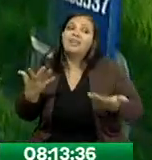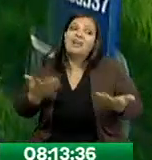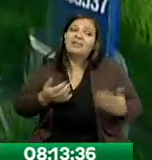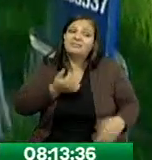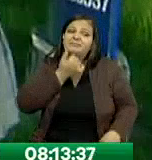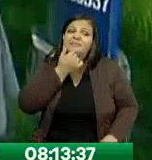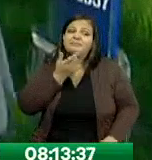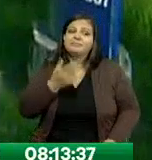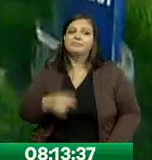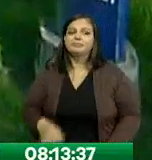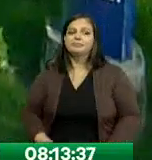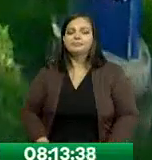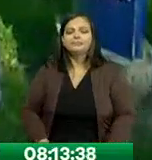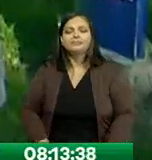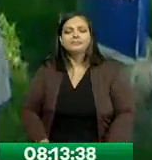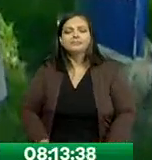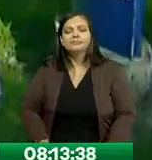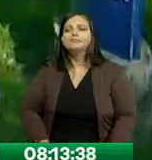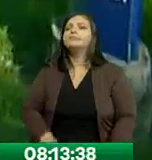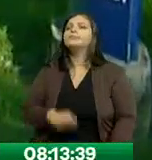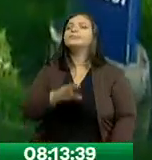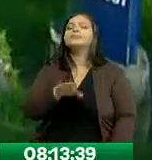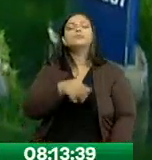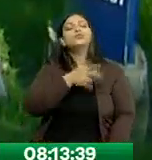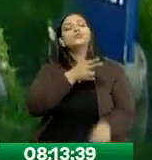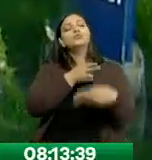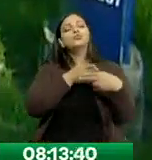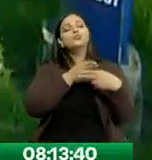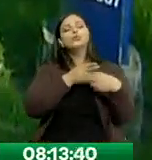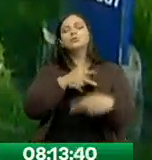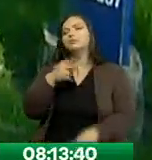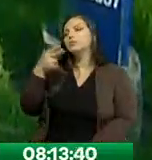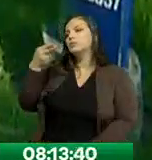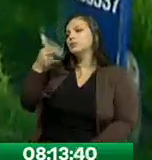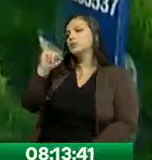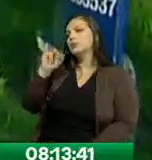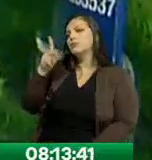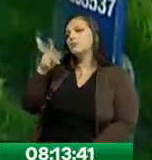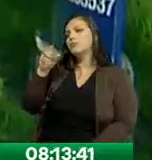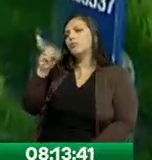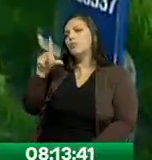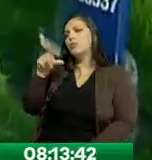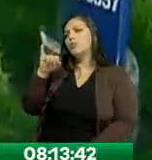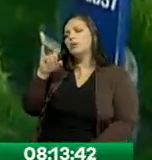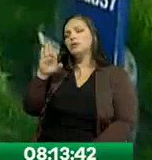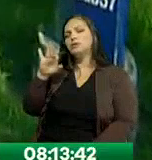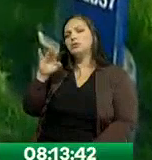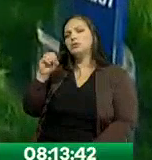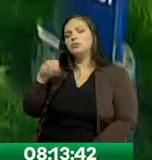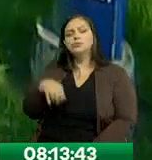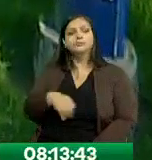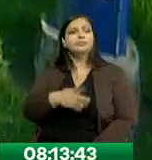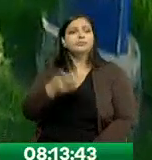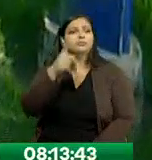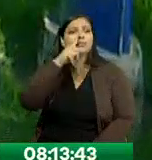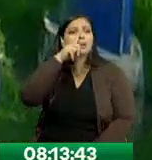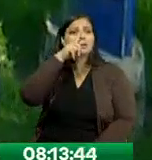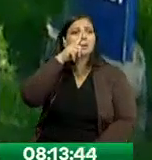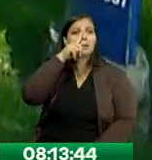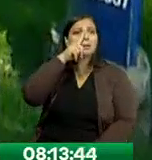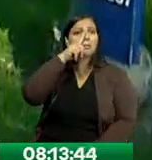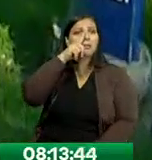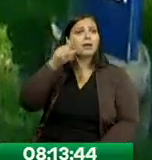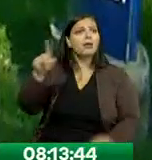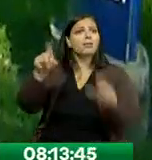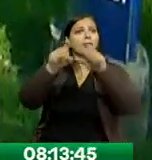por Novol, por Daule, por allá, que alguien que haya visto la inspección de don Hipólito, a ver si se la mandan para acá, la empresa eléctrica, porque aquí no ha llegado. Y parece que la